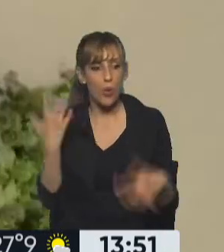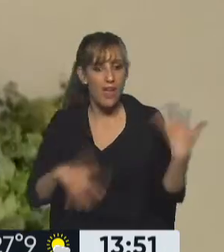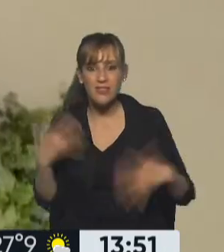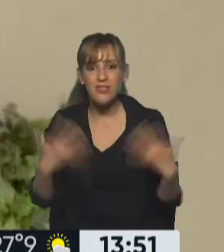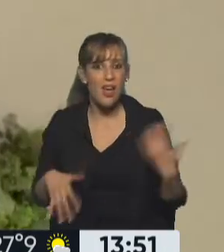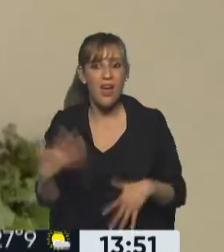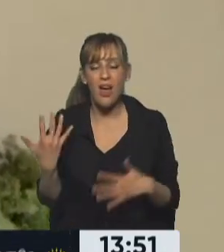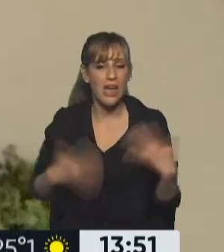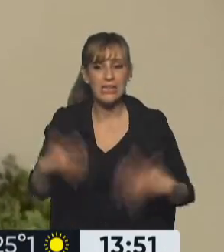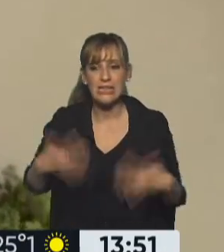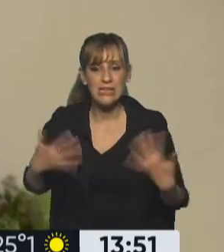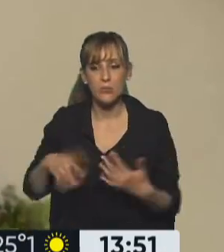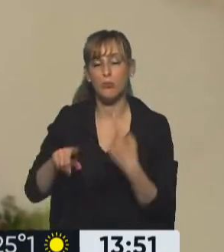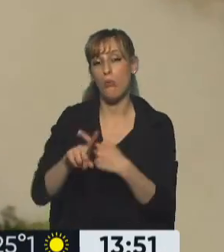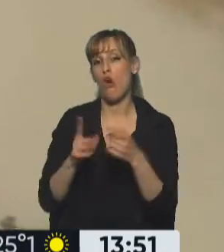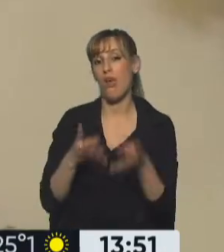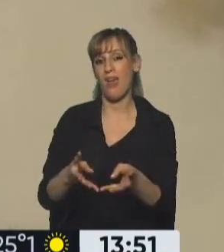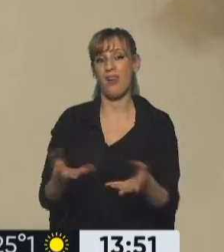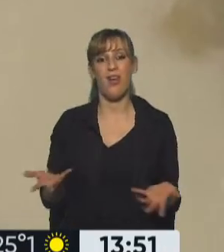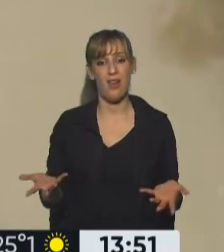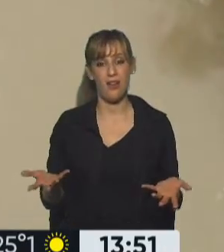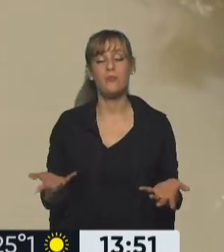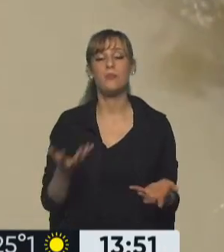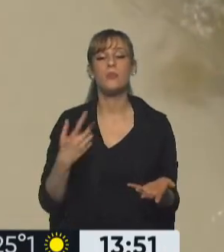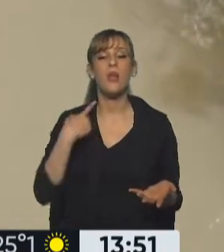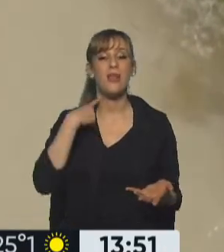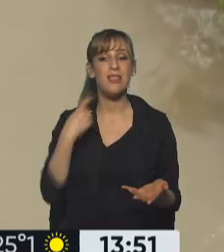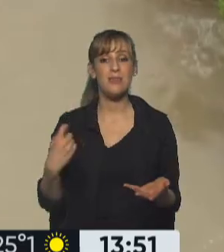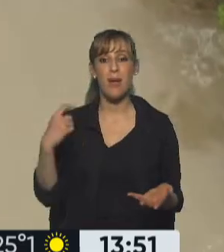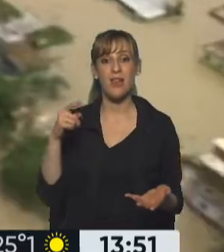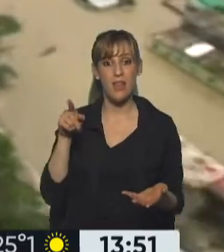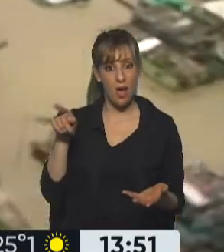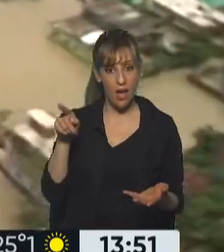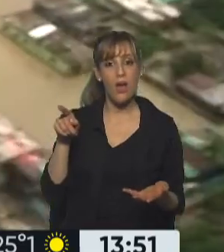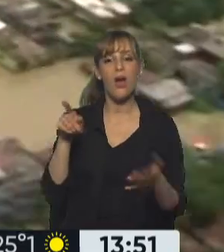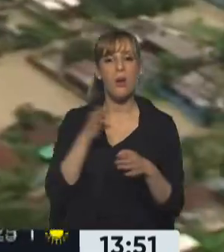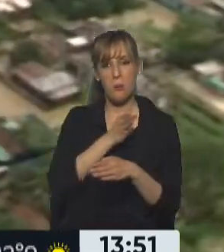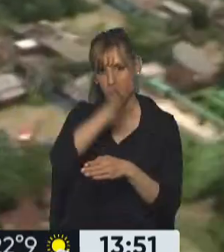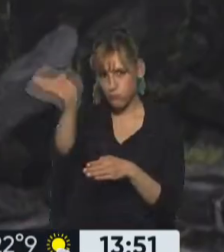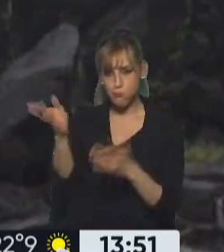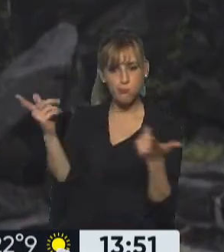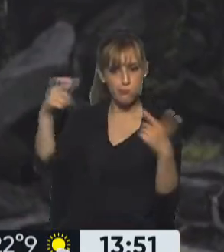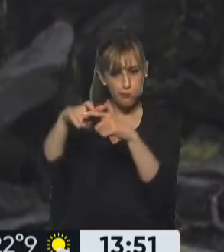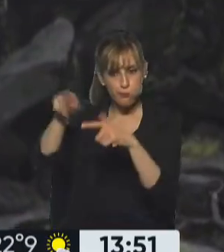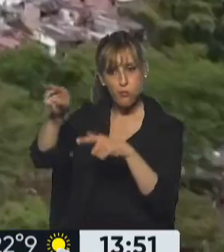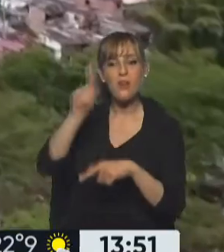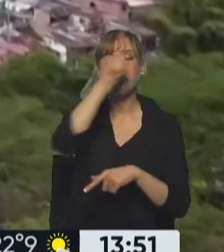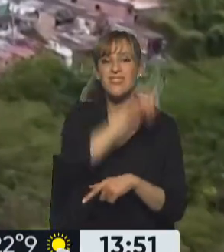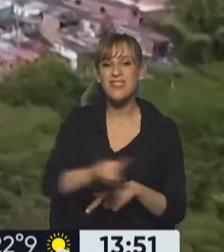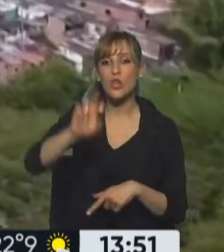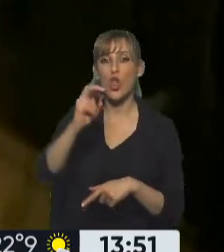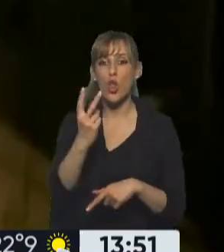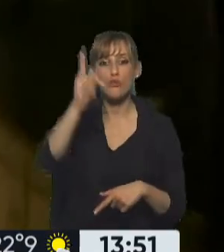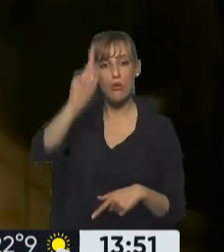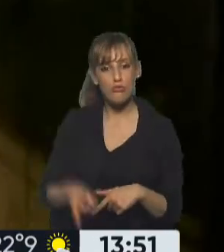la guerra, ¿no? Digamos, por ejemplo, un dato muy cortito. España va a llegar a la cumbre del clima con 102% de quema de carbón y se retiró de la